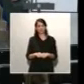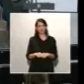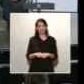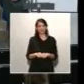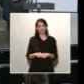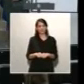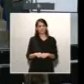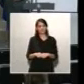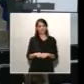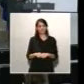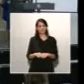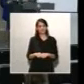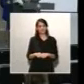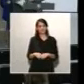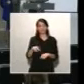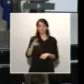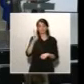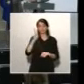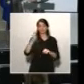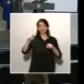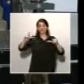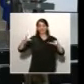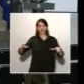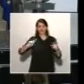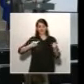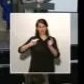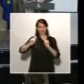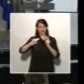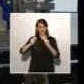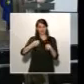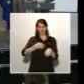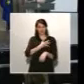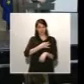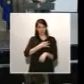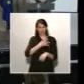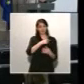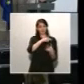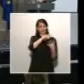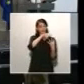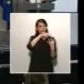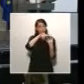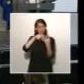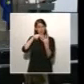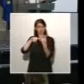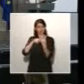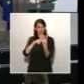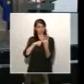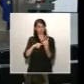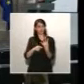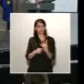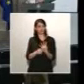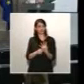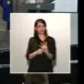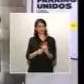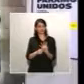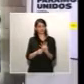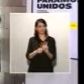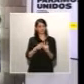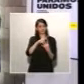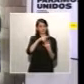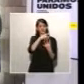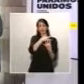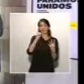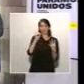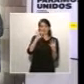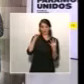a María José Rayo, al general Miguel Villarroya,